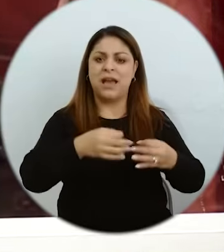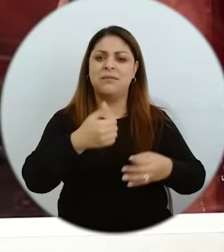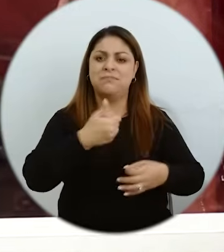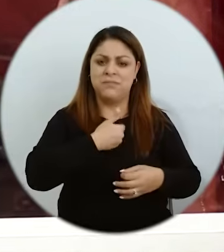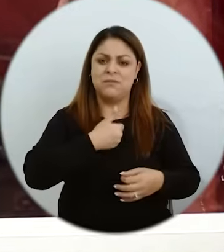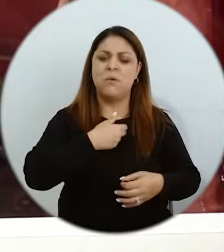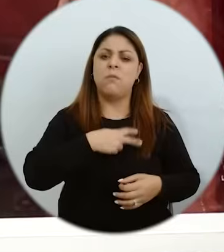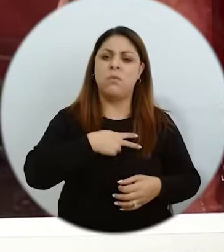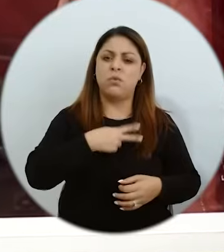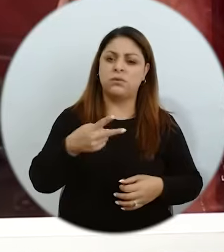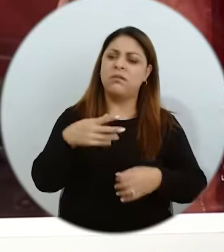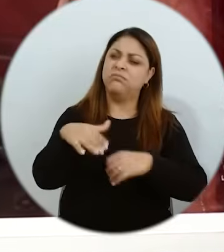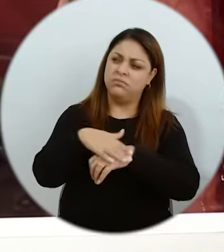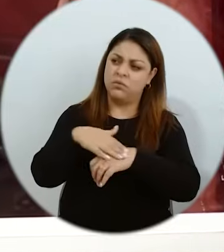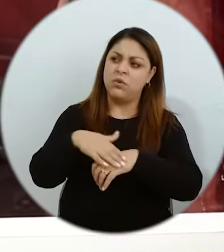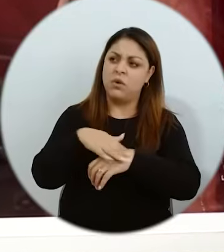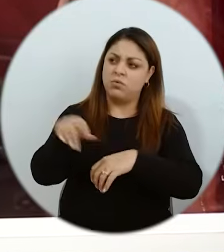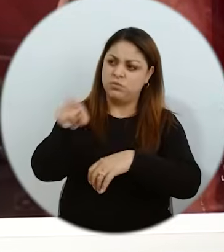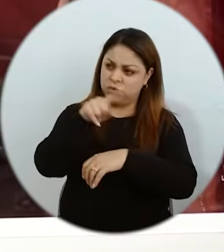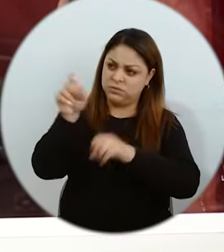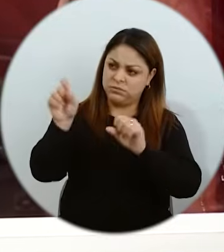un órgano judicial